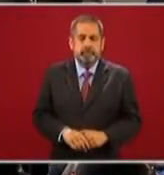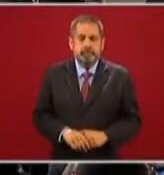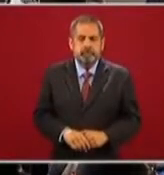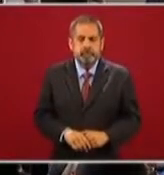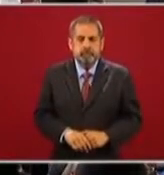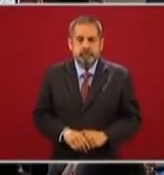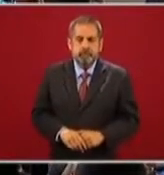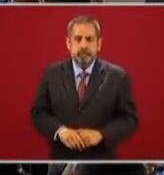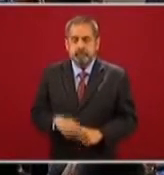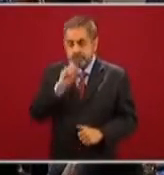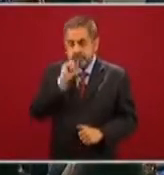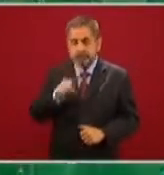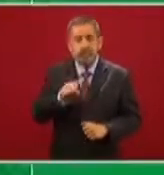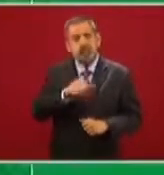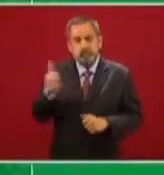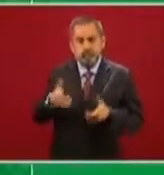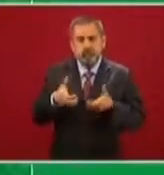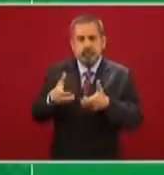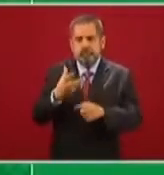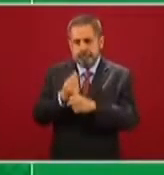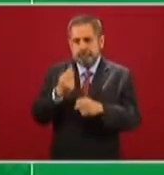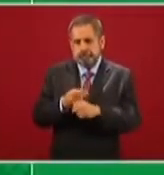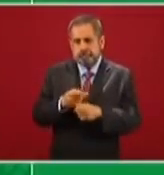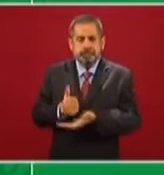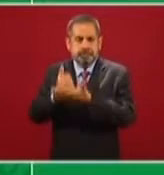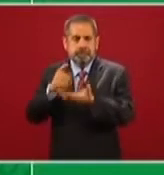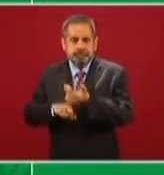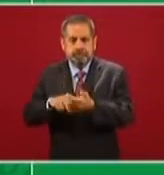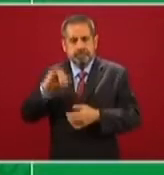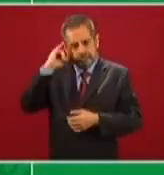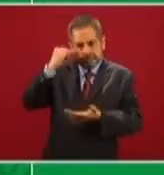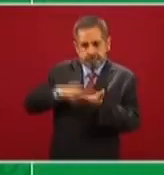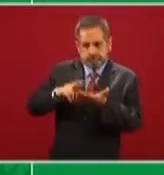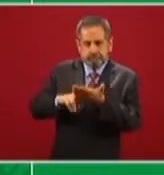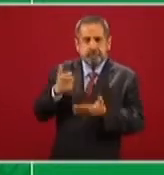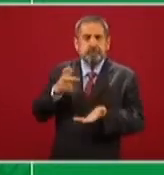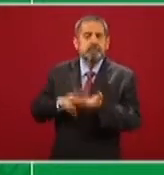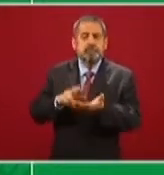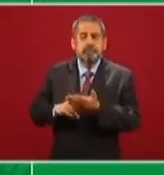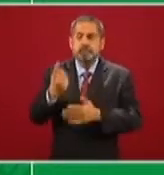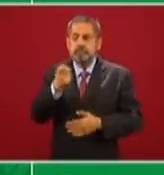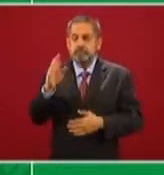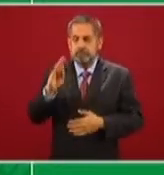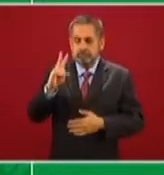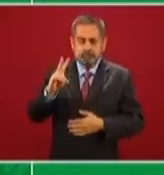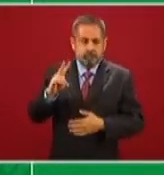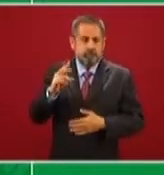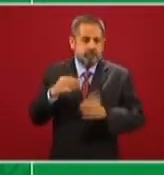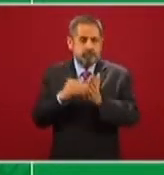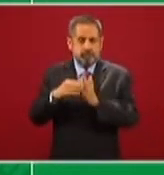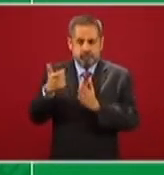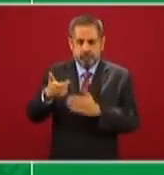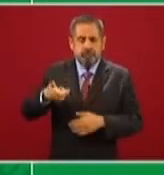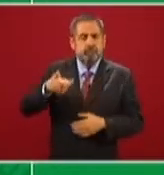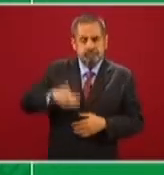Las siguientes son unas gasas auxiliares que vamos a hacer también en Indios Verdes. Tienen un costo de 190 millones de pesos, lo hacemos con